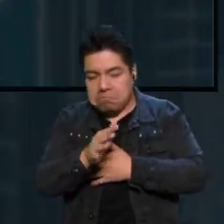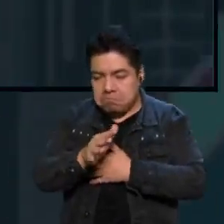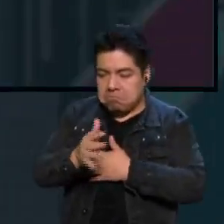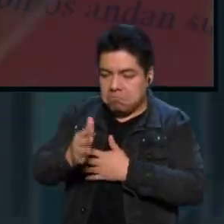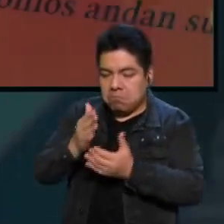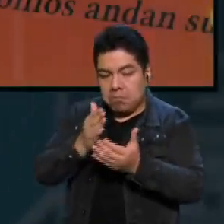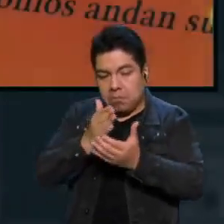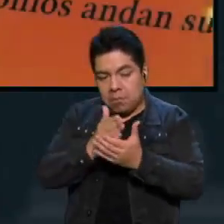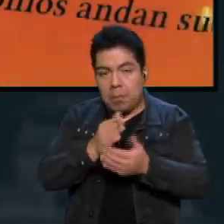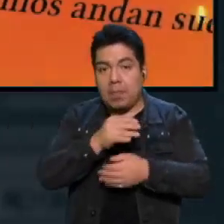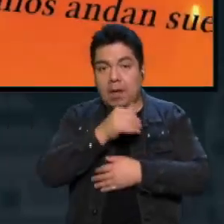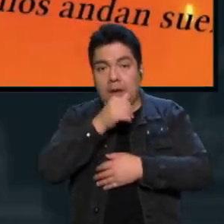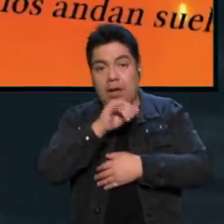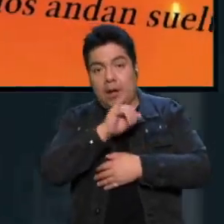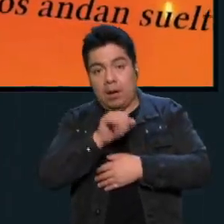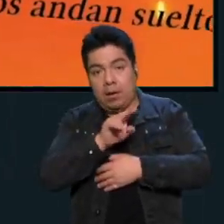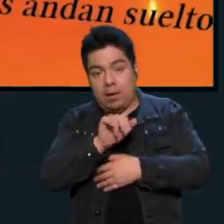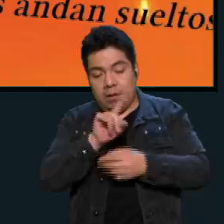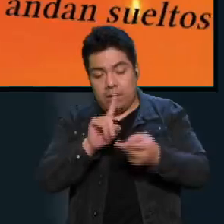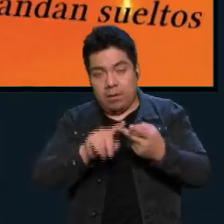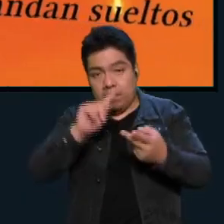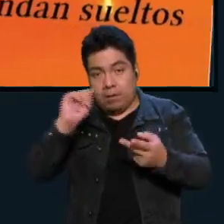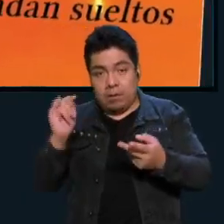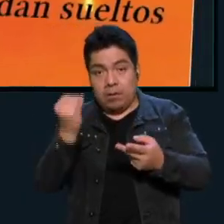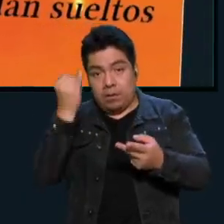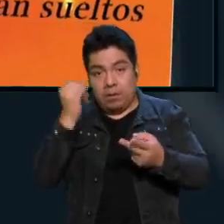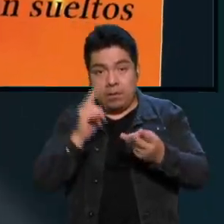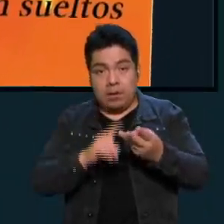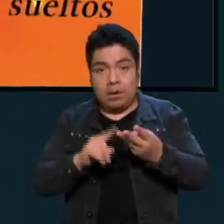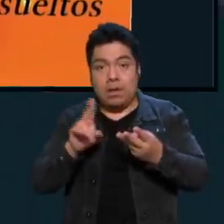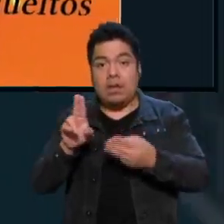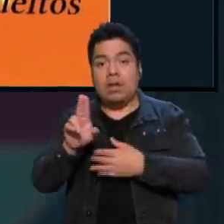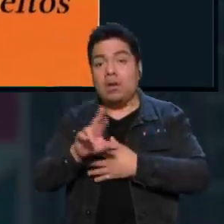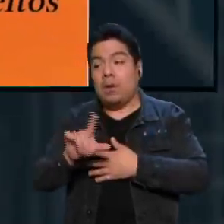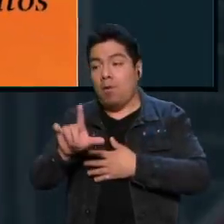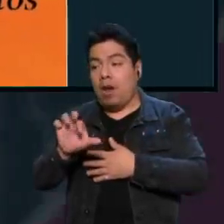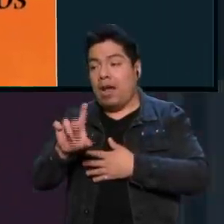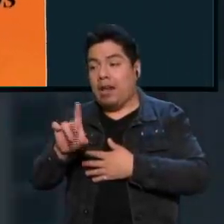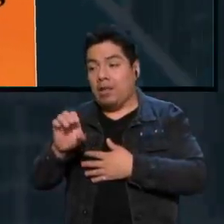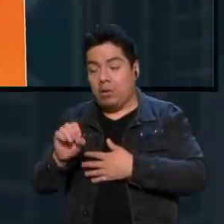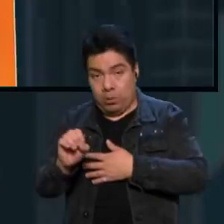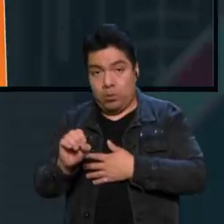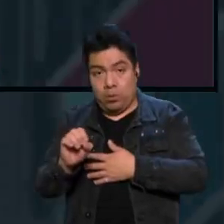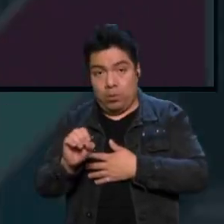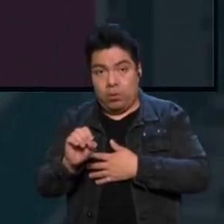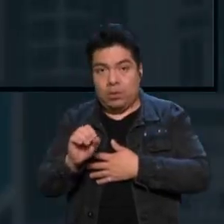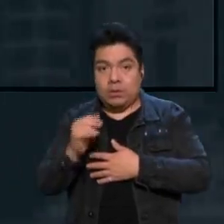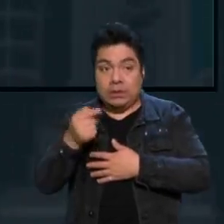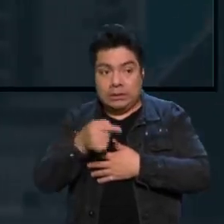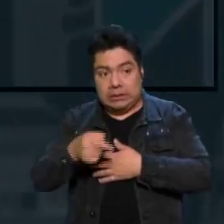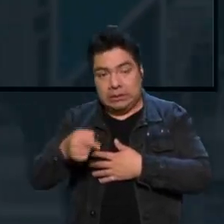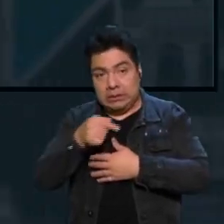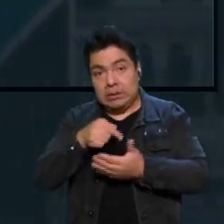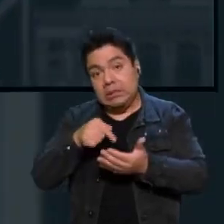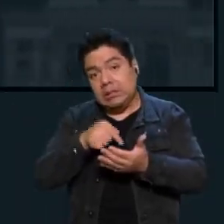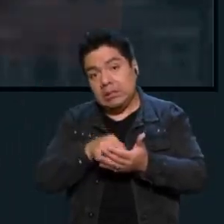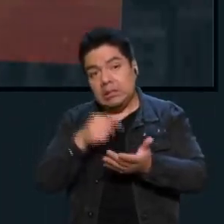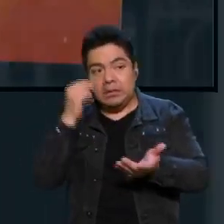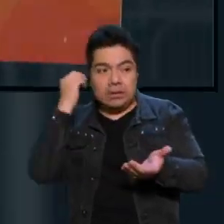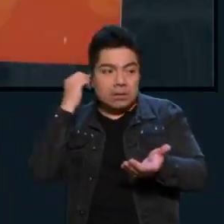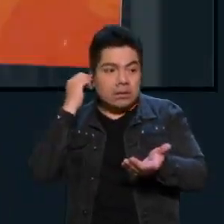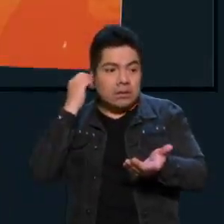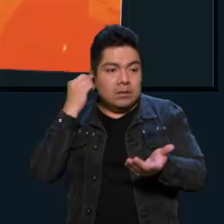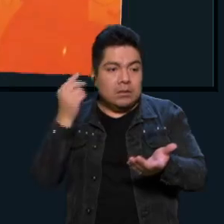regular, que es Juárez, que es Tijuana y que es Nuevo Laredo. Entonces, la ciudad en la que se dan estos eventos de una